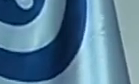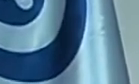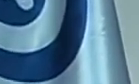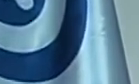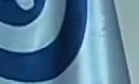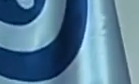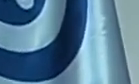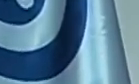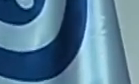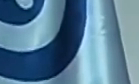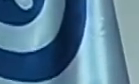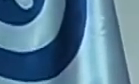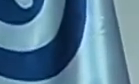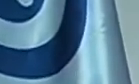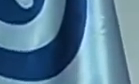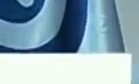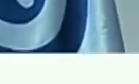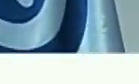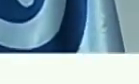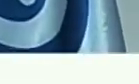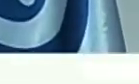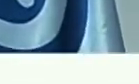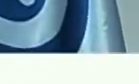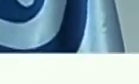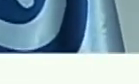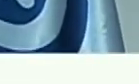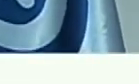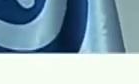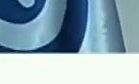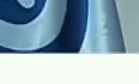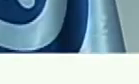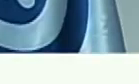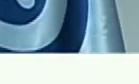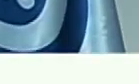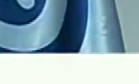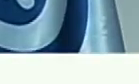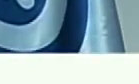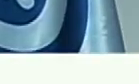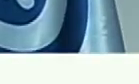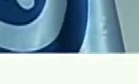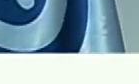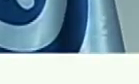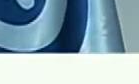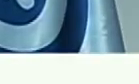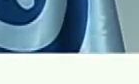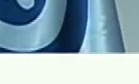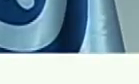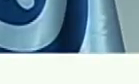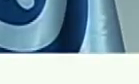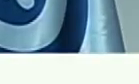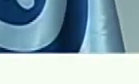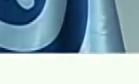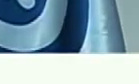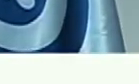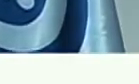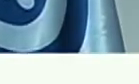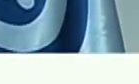quiere hacer pública una serie de investigaciones